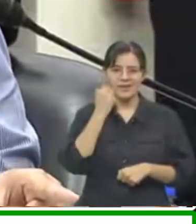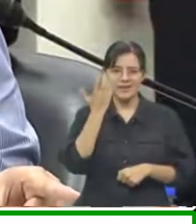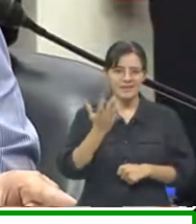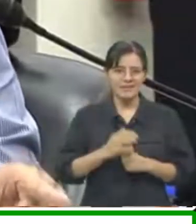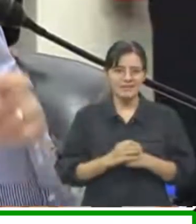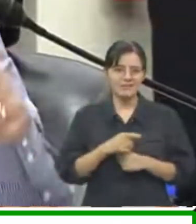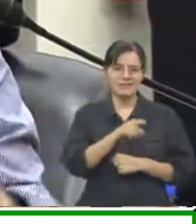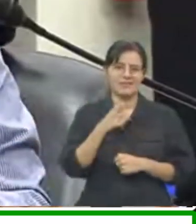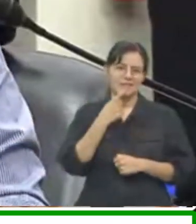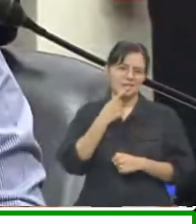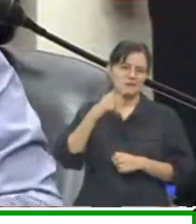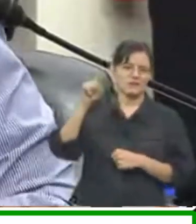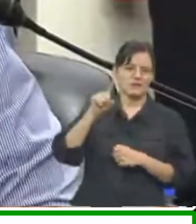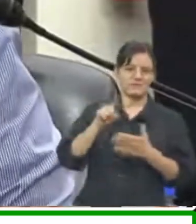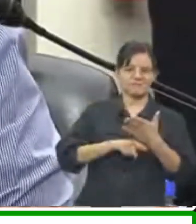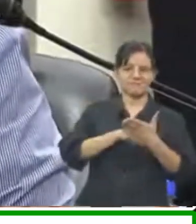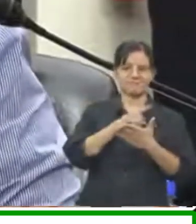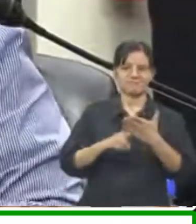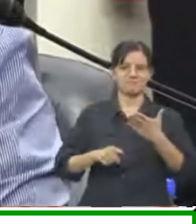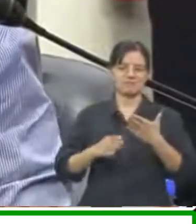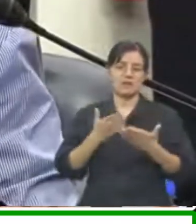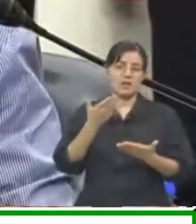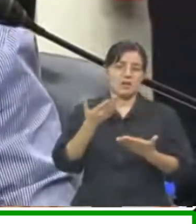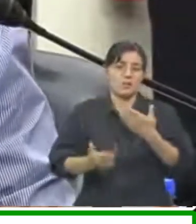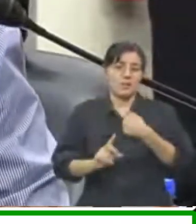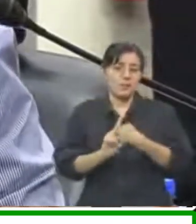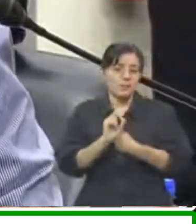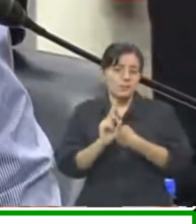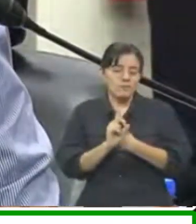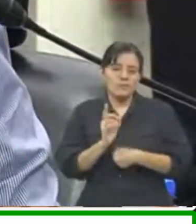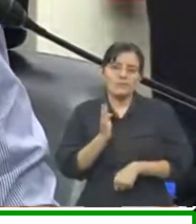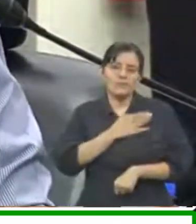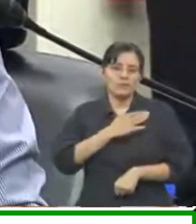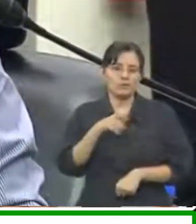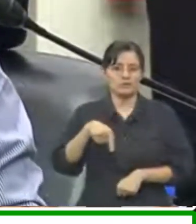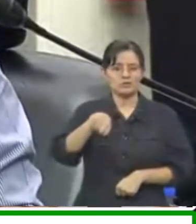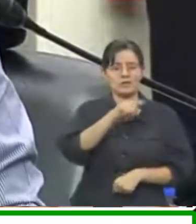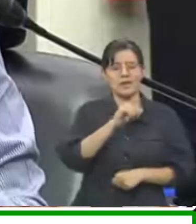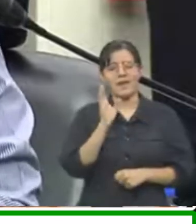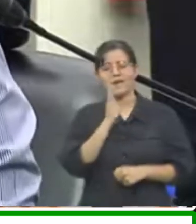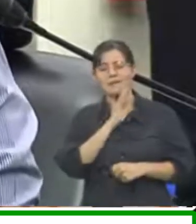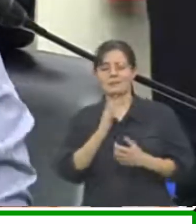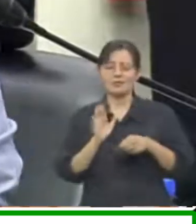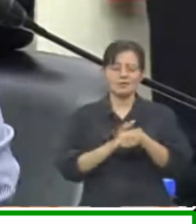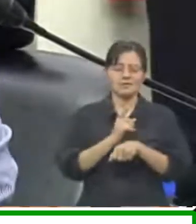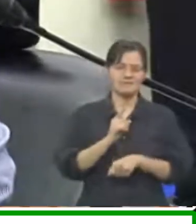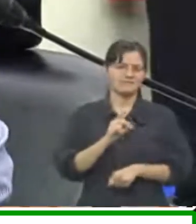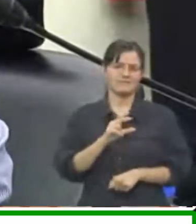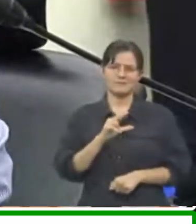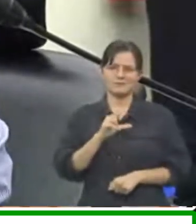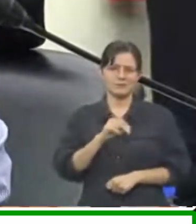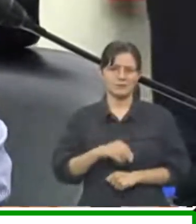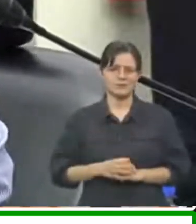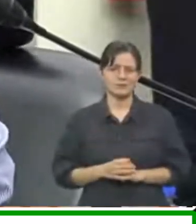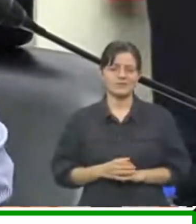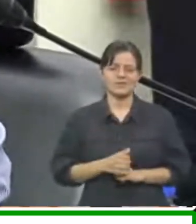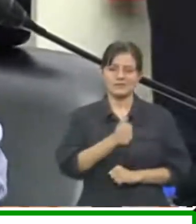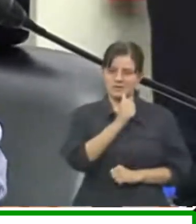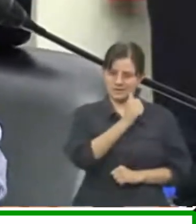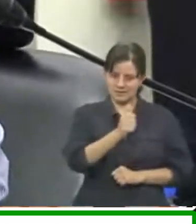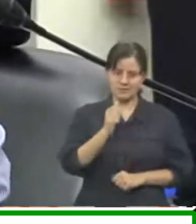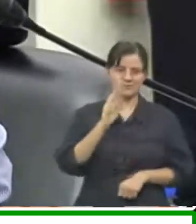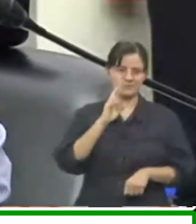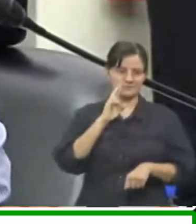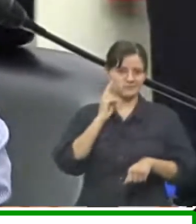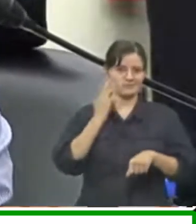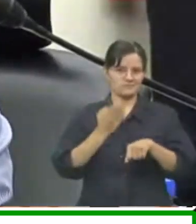impugnaron. Aquí están las consecuencias ahora. Bueno, pues no se quejen. Asumamos la responsabilidad de cada uno